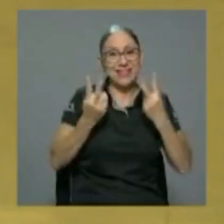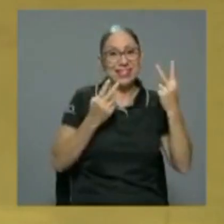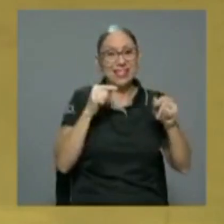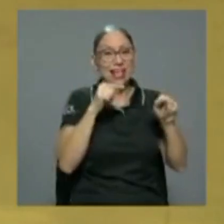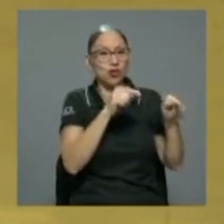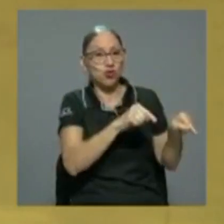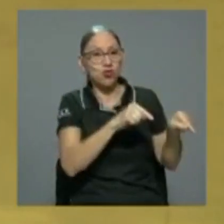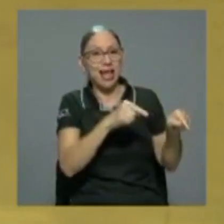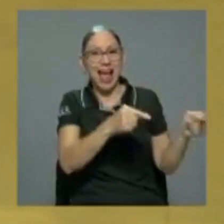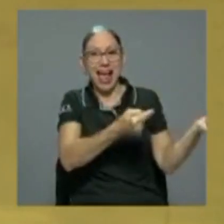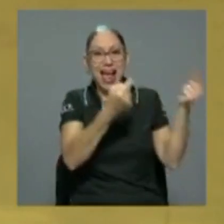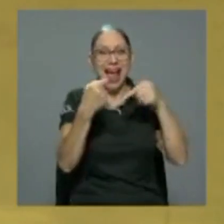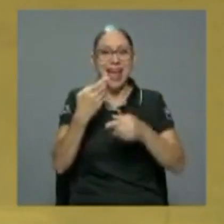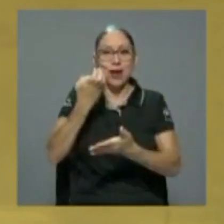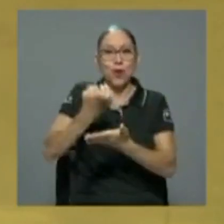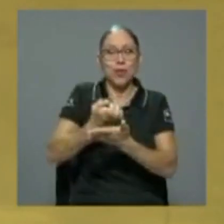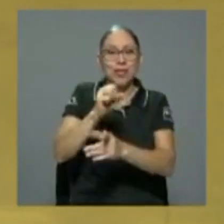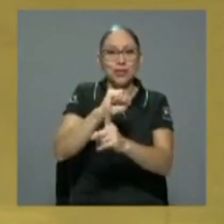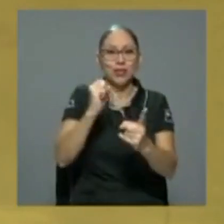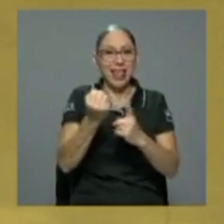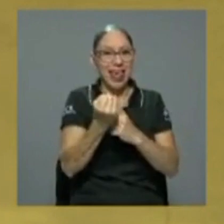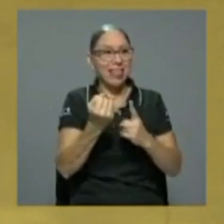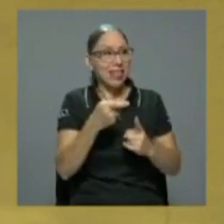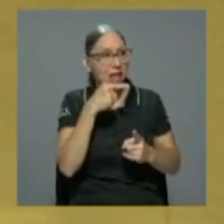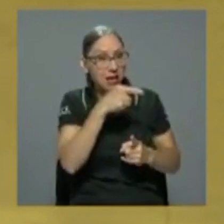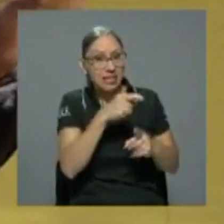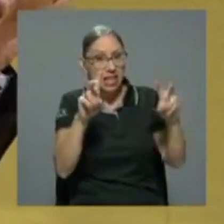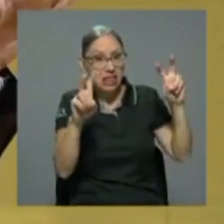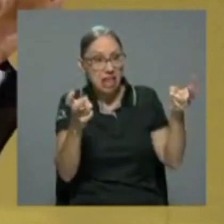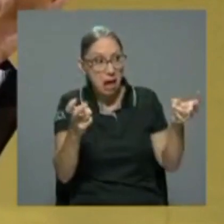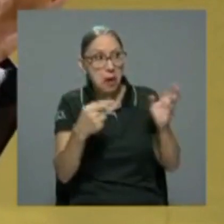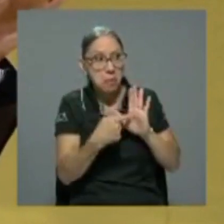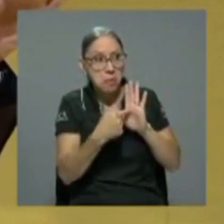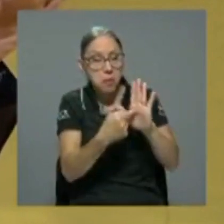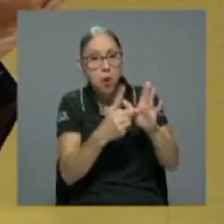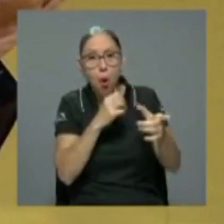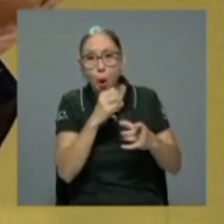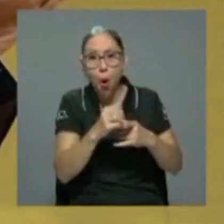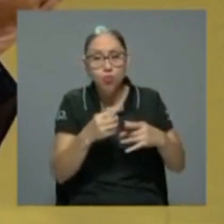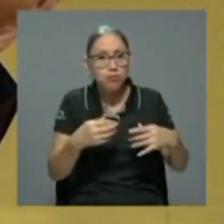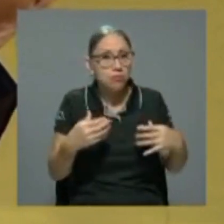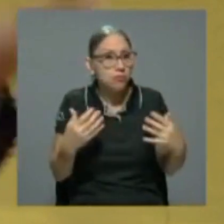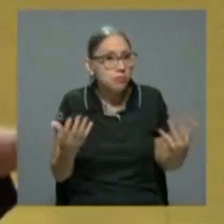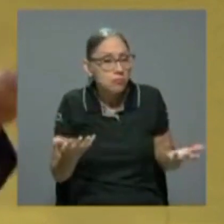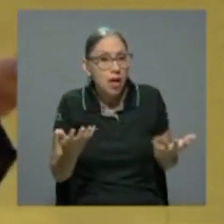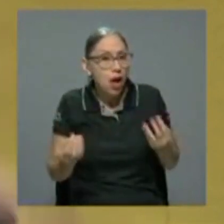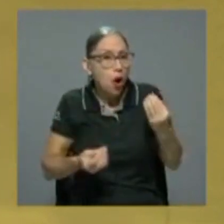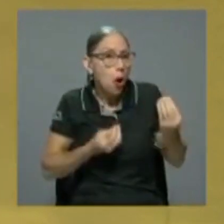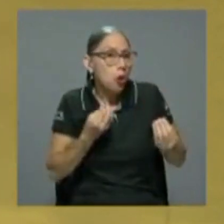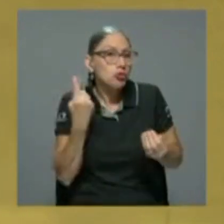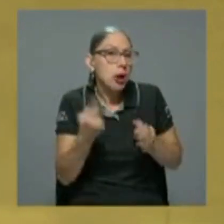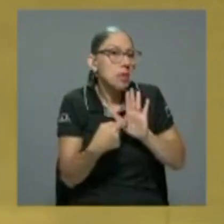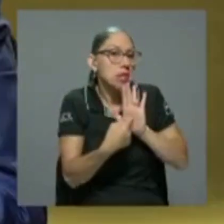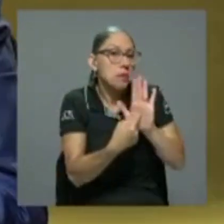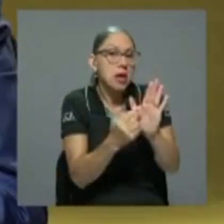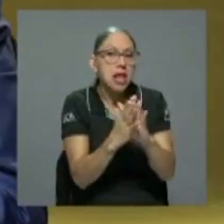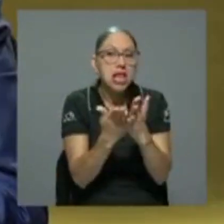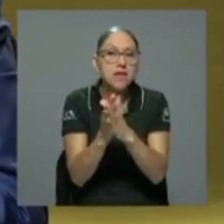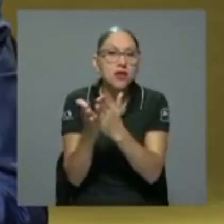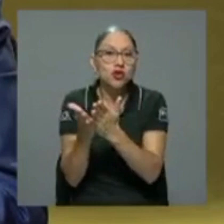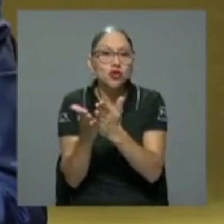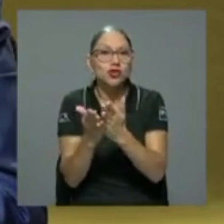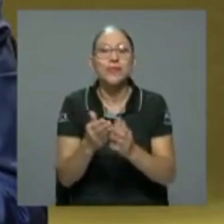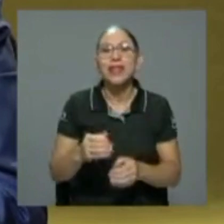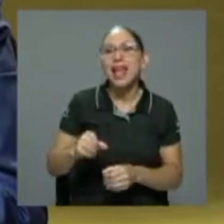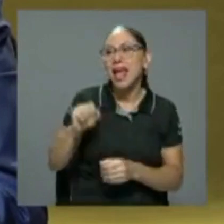a Economía y Sociedad. ¿Salió ese tema o fue libros propiamente dichos? Se dio